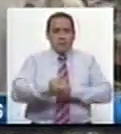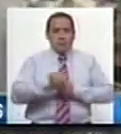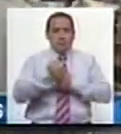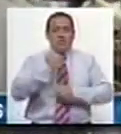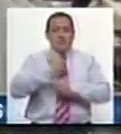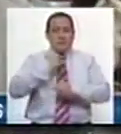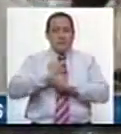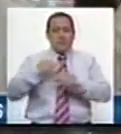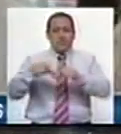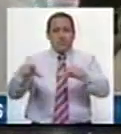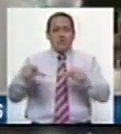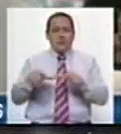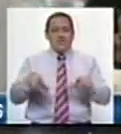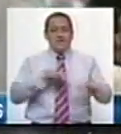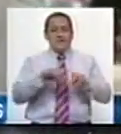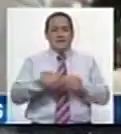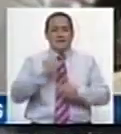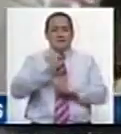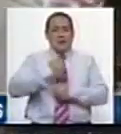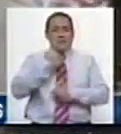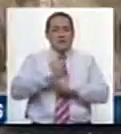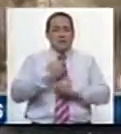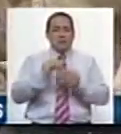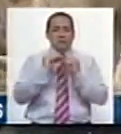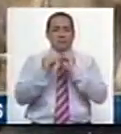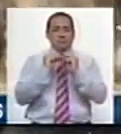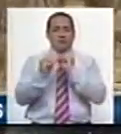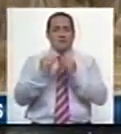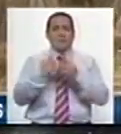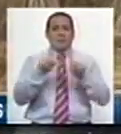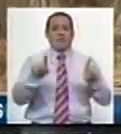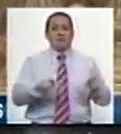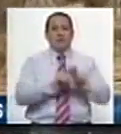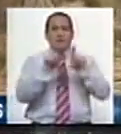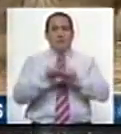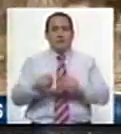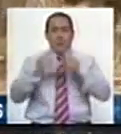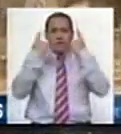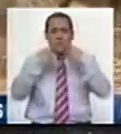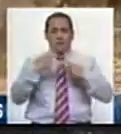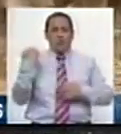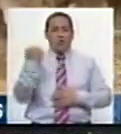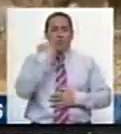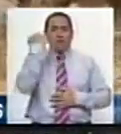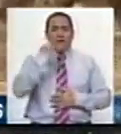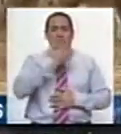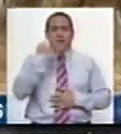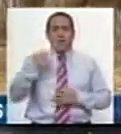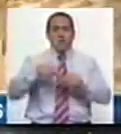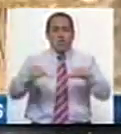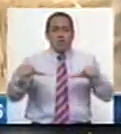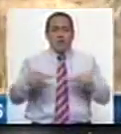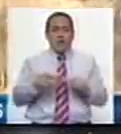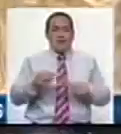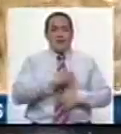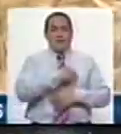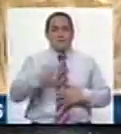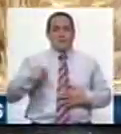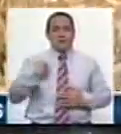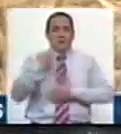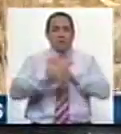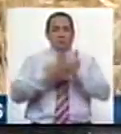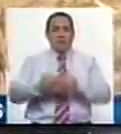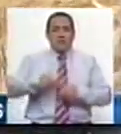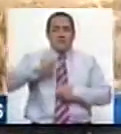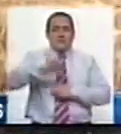manejo de praderas y hace también manejo de pastos cultivados. Pero además, con la finalidad de lograr mejores mercados, el Ministerio de Producción